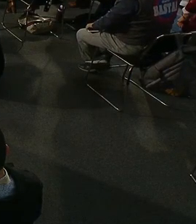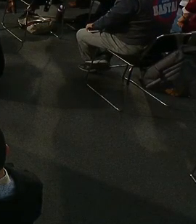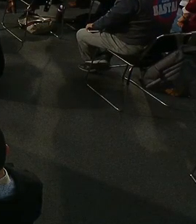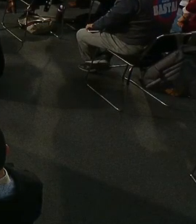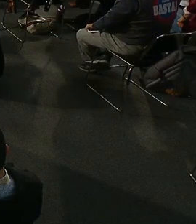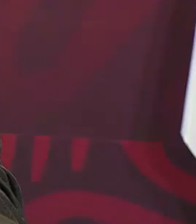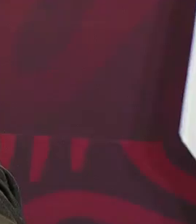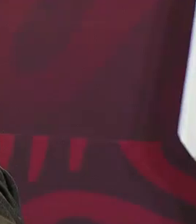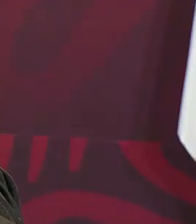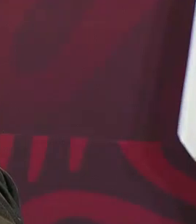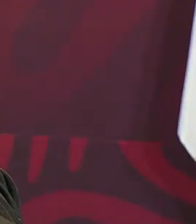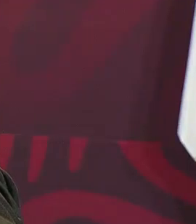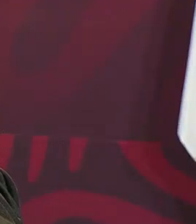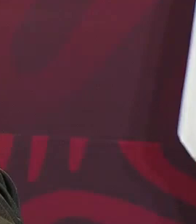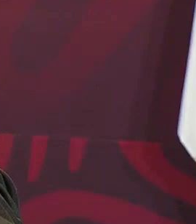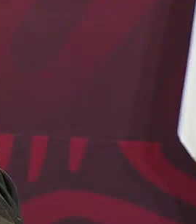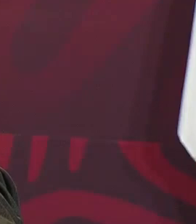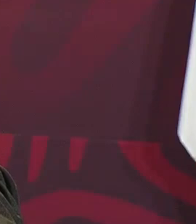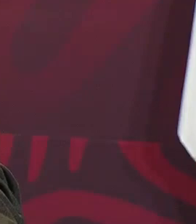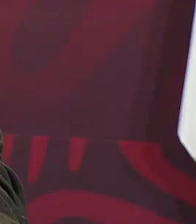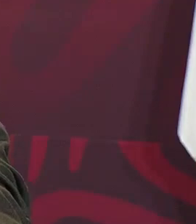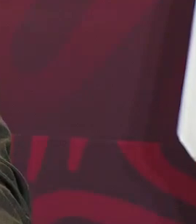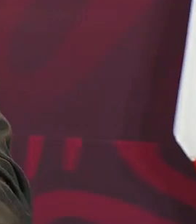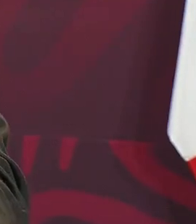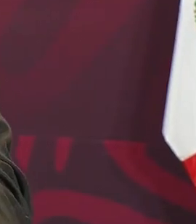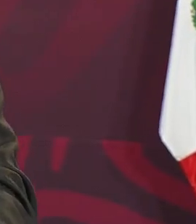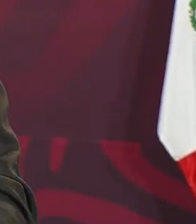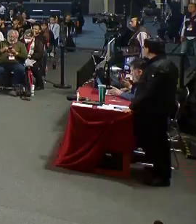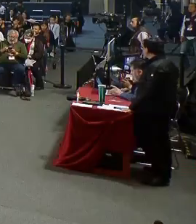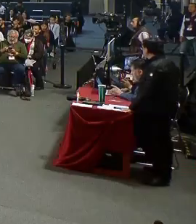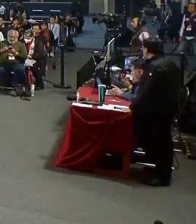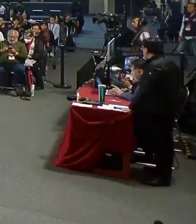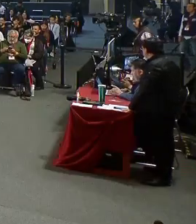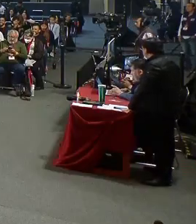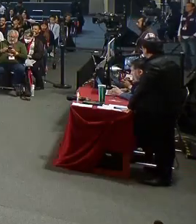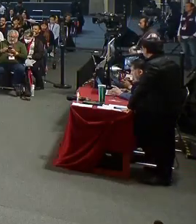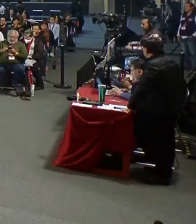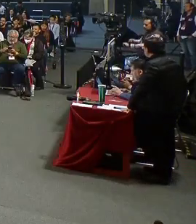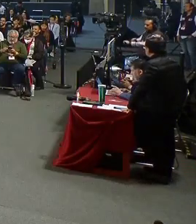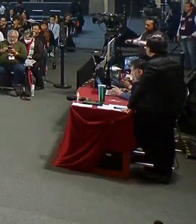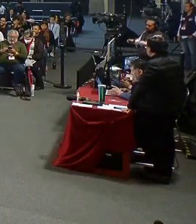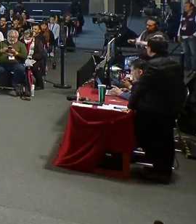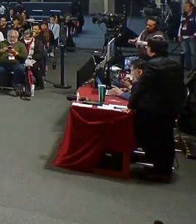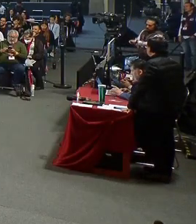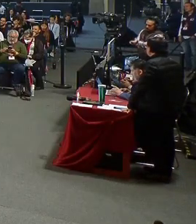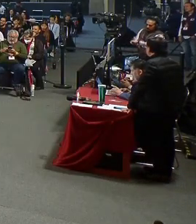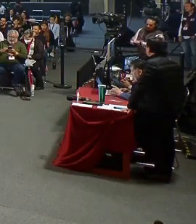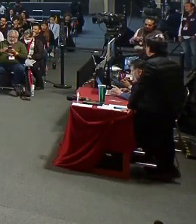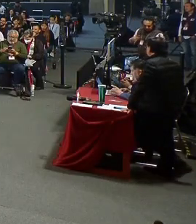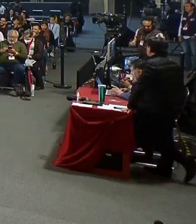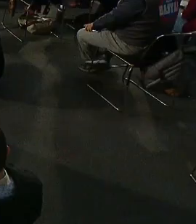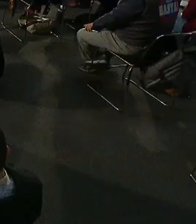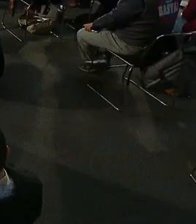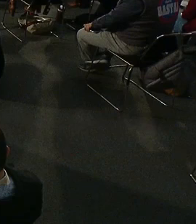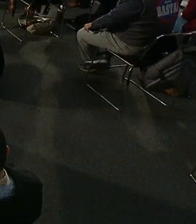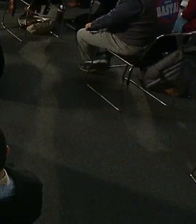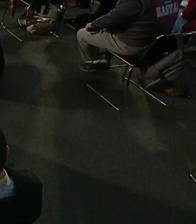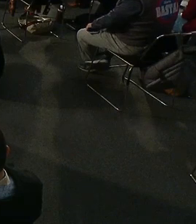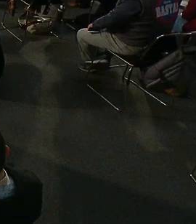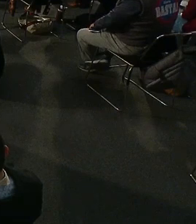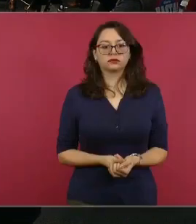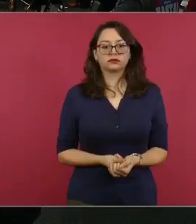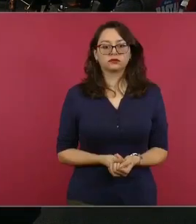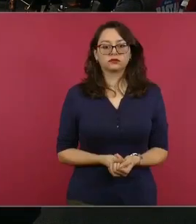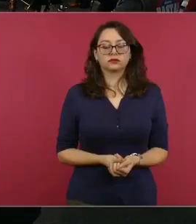Ya me estoy metiendo en otros asuntos. Presidente, para concluir, le voy a hacer una serie de recordatorios que